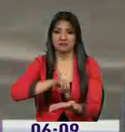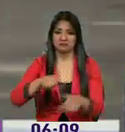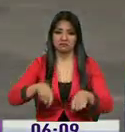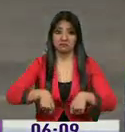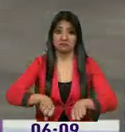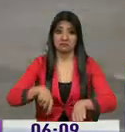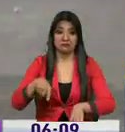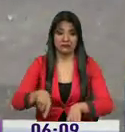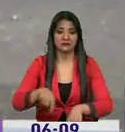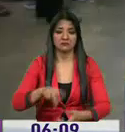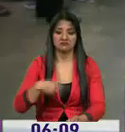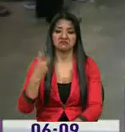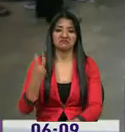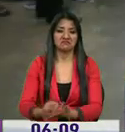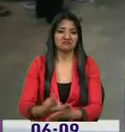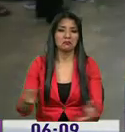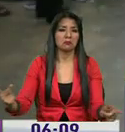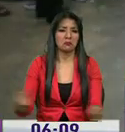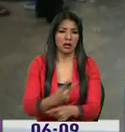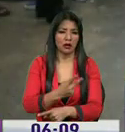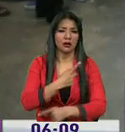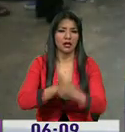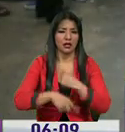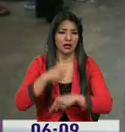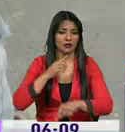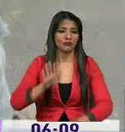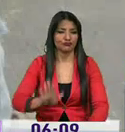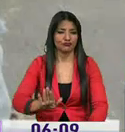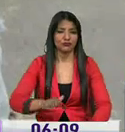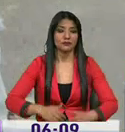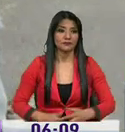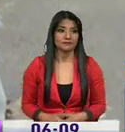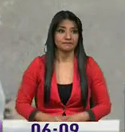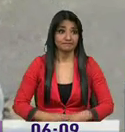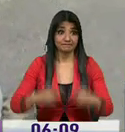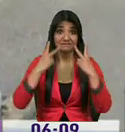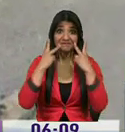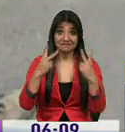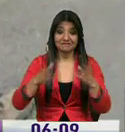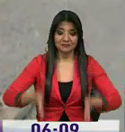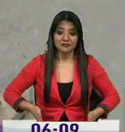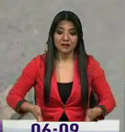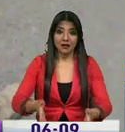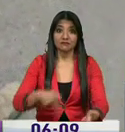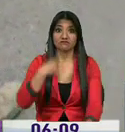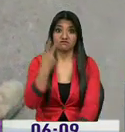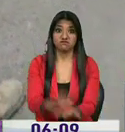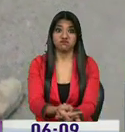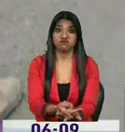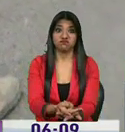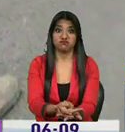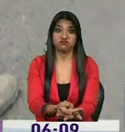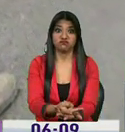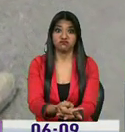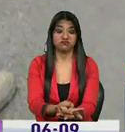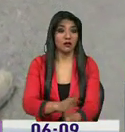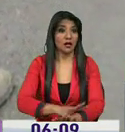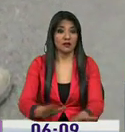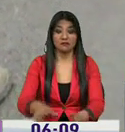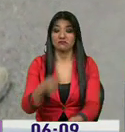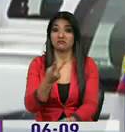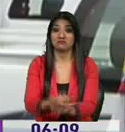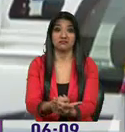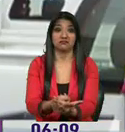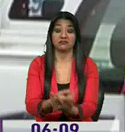la peor parte, producto del impacto. Quedó tendido sobre la calzada y sin reacción.